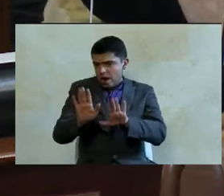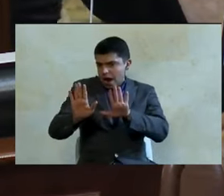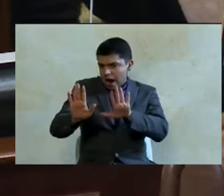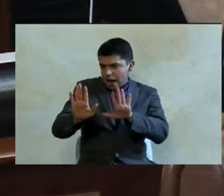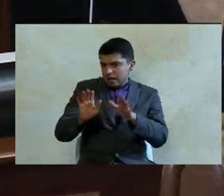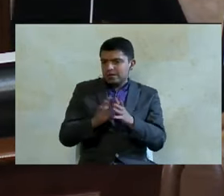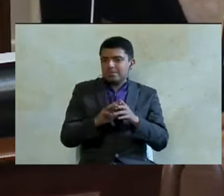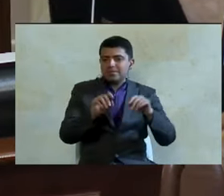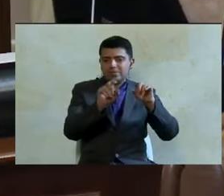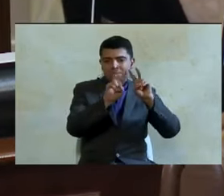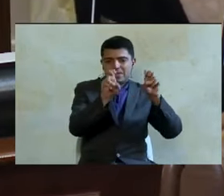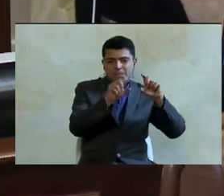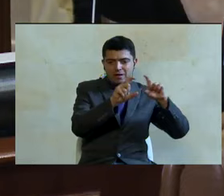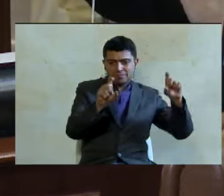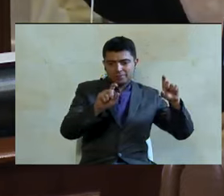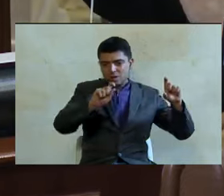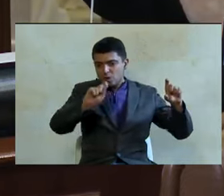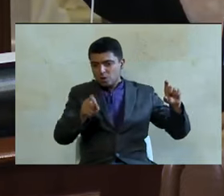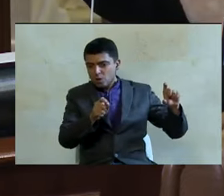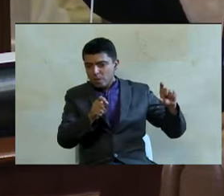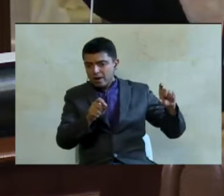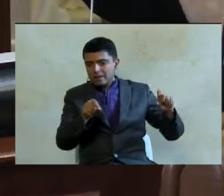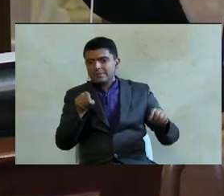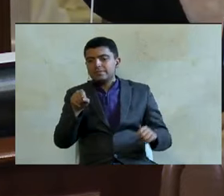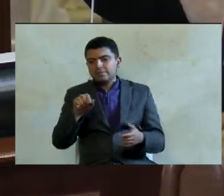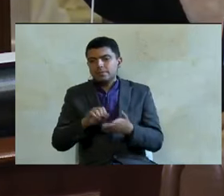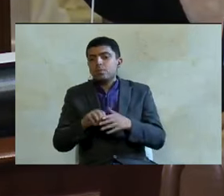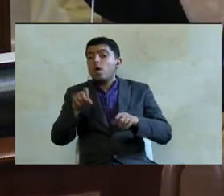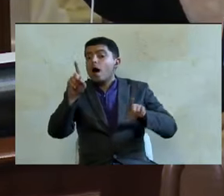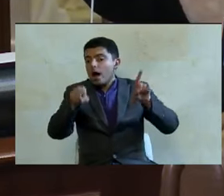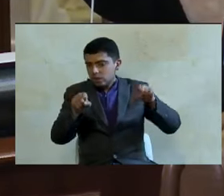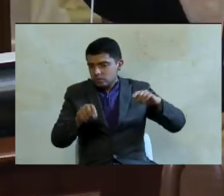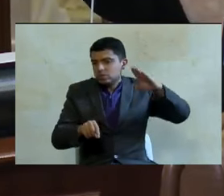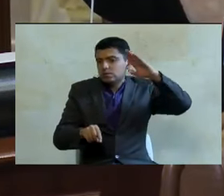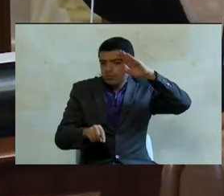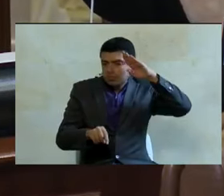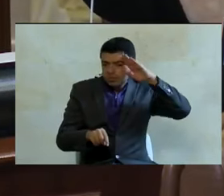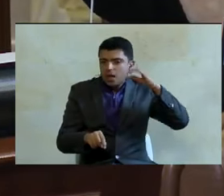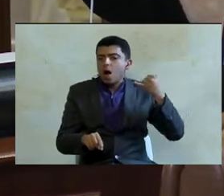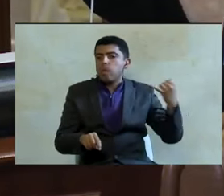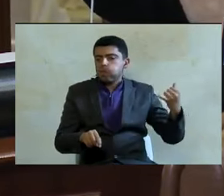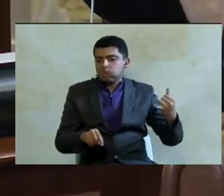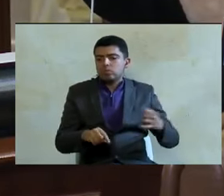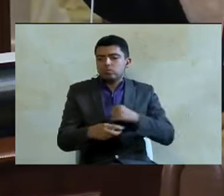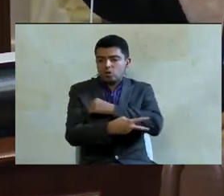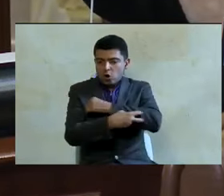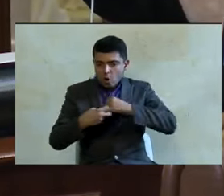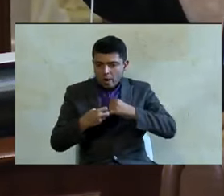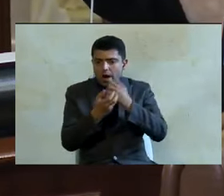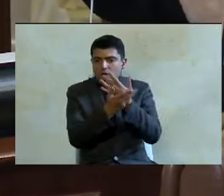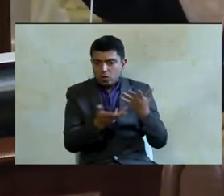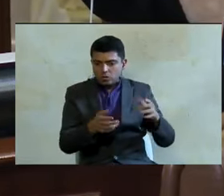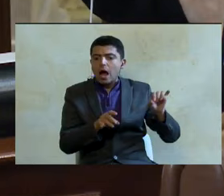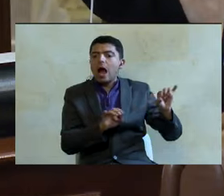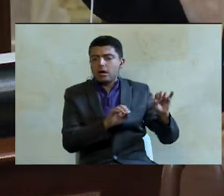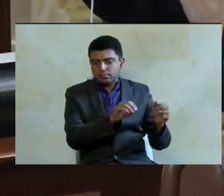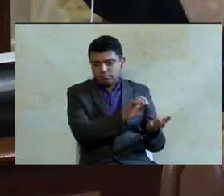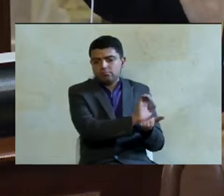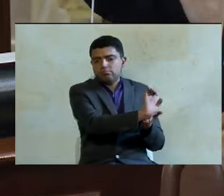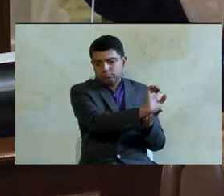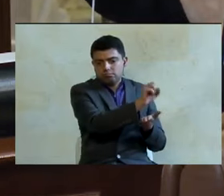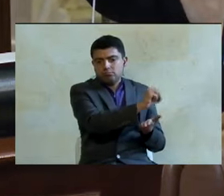subtítulo coma salvo aquellos que hayan incurrido en corrupción o mejor señora